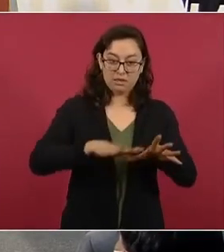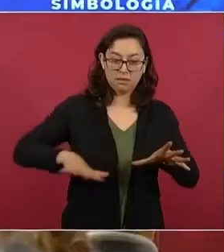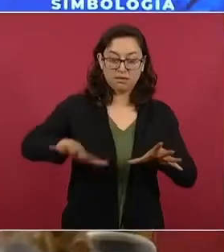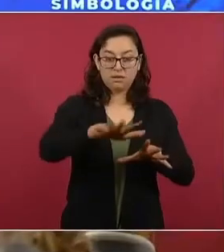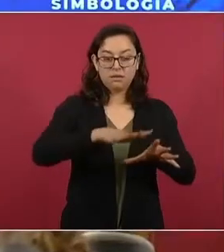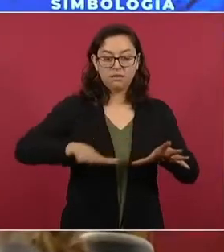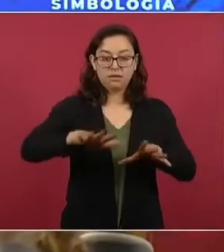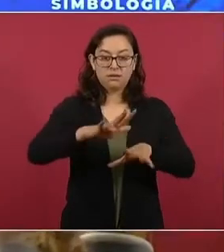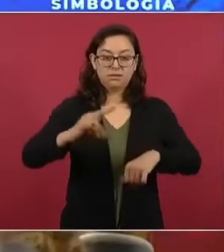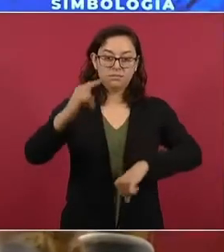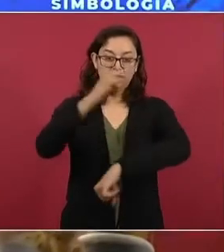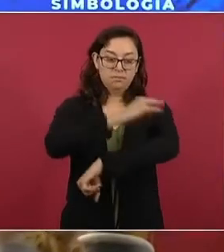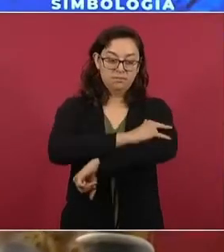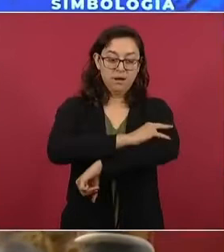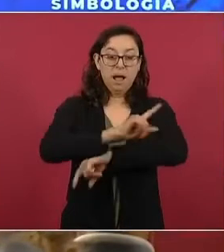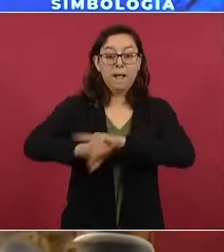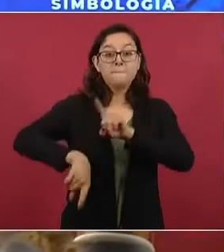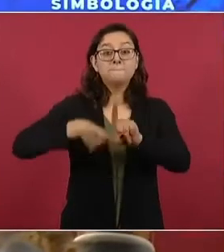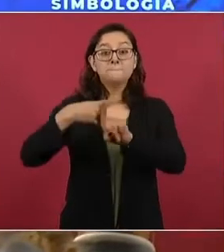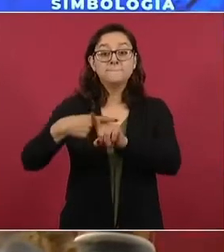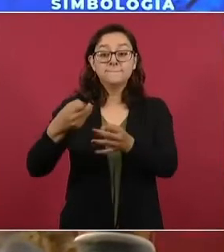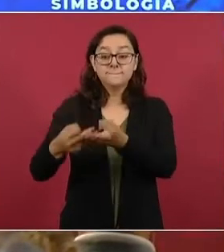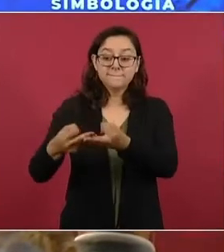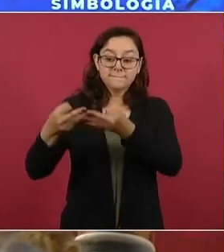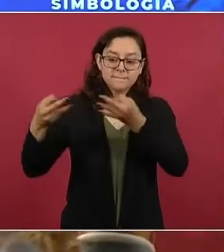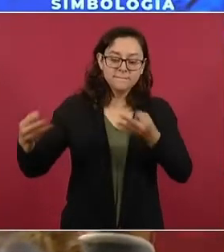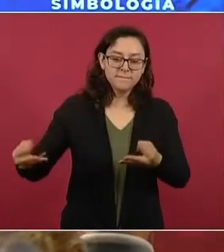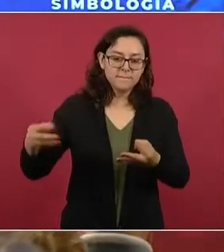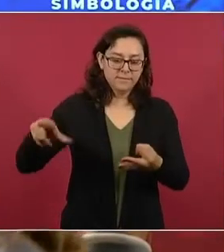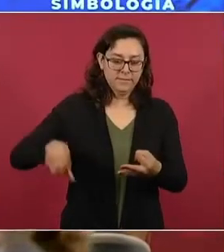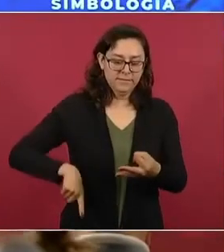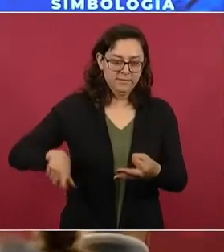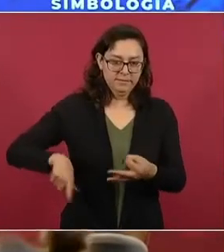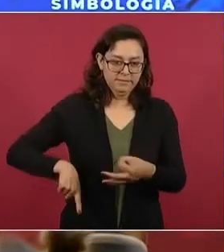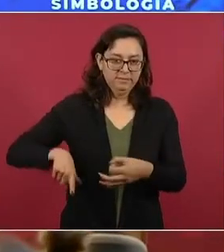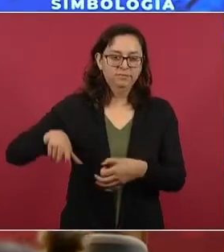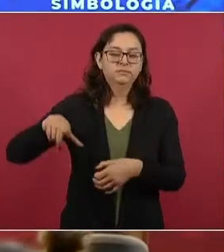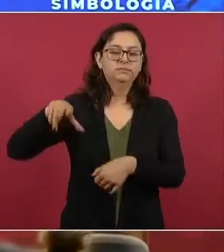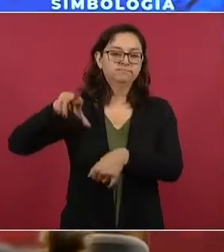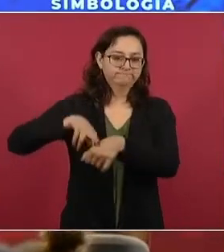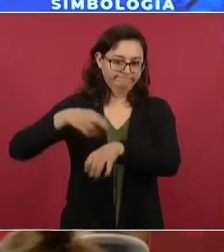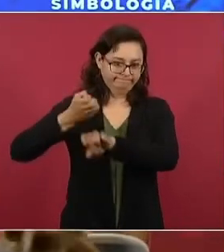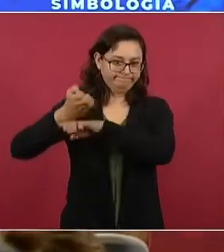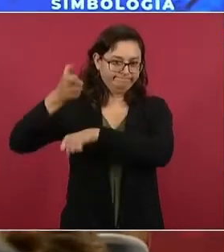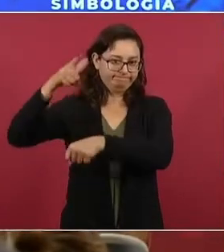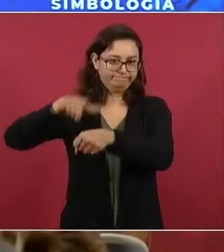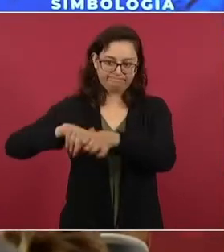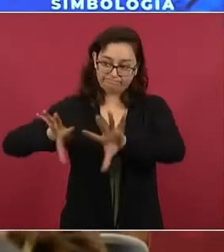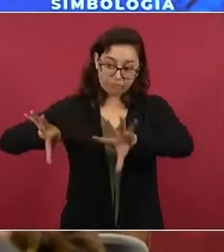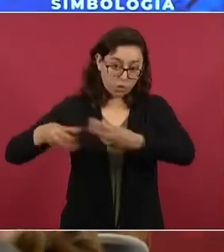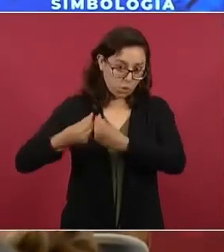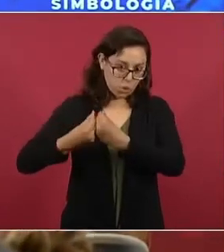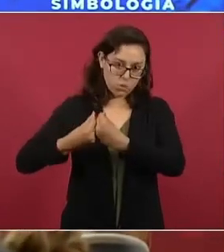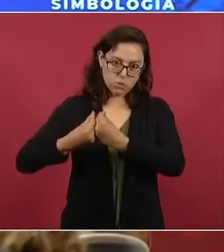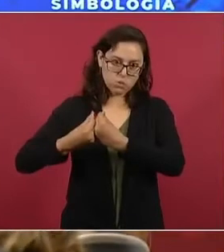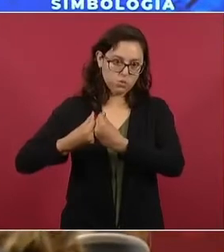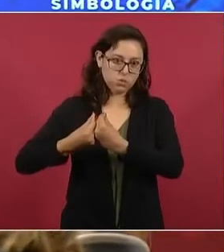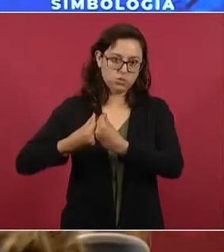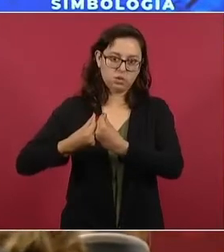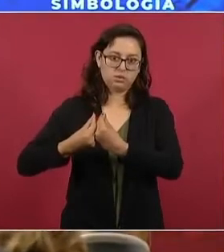más terrenos del gobierno del estado y todo lo que es la